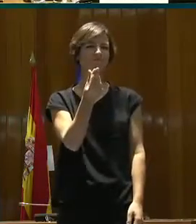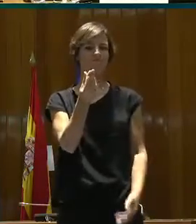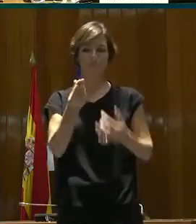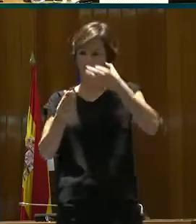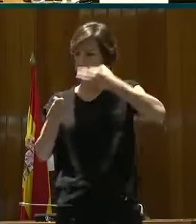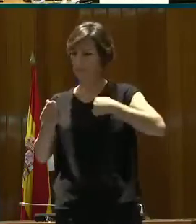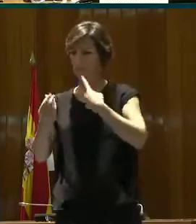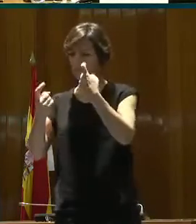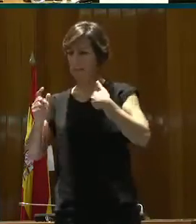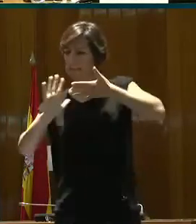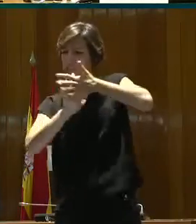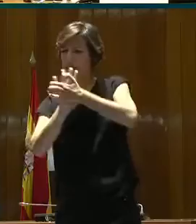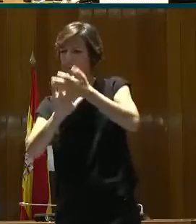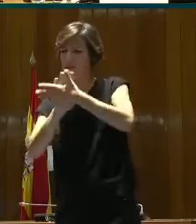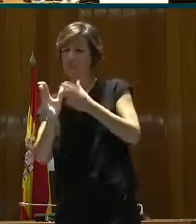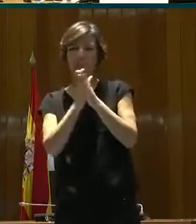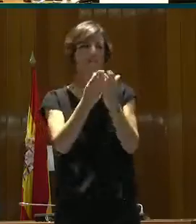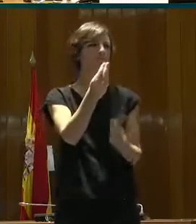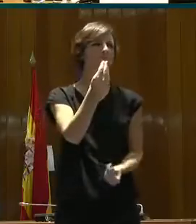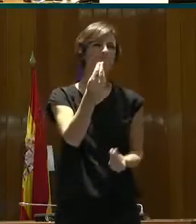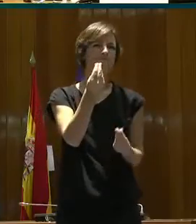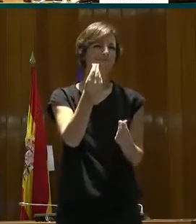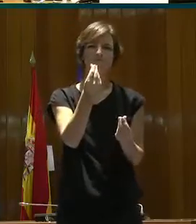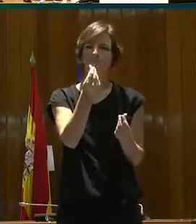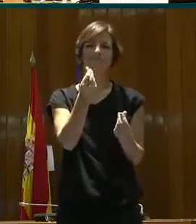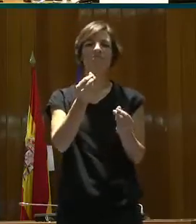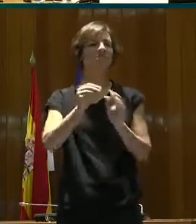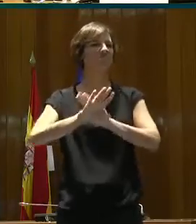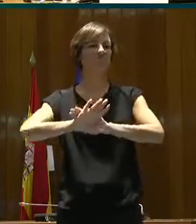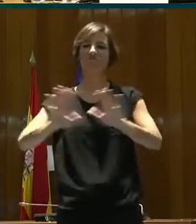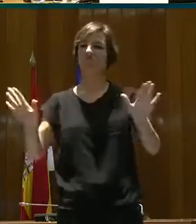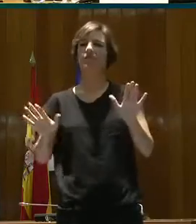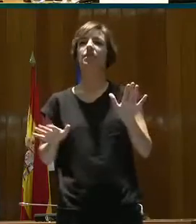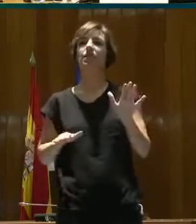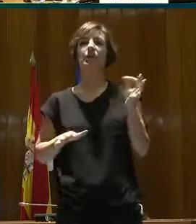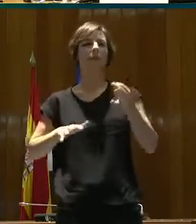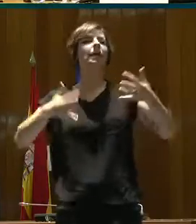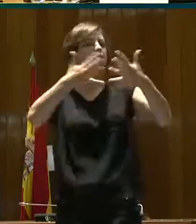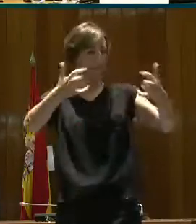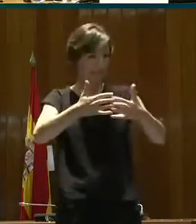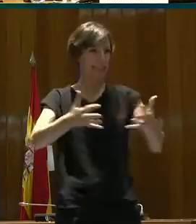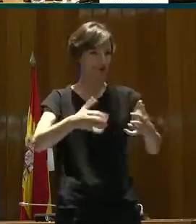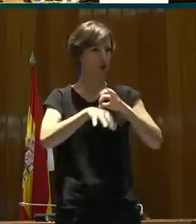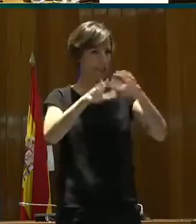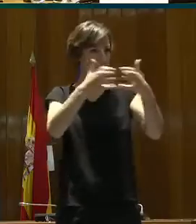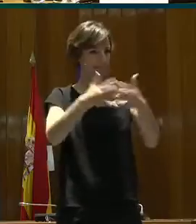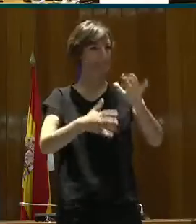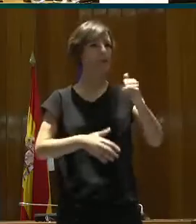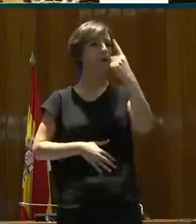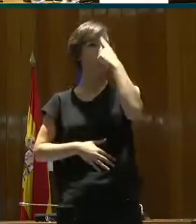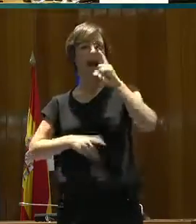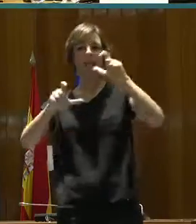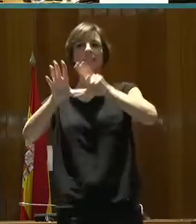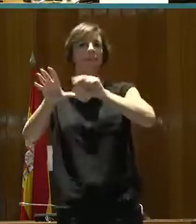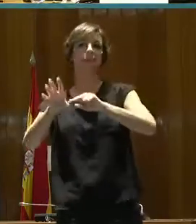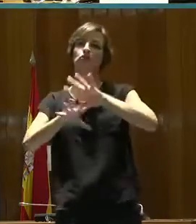que plantea la descripción gramatical de lengua de signos y que debía integrar no solo texto, sino también imágenes y vídeos. Eso